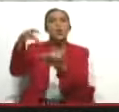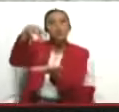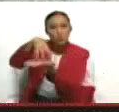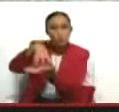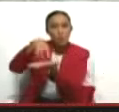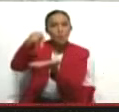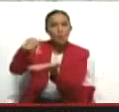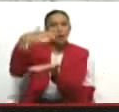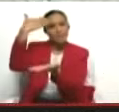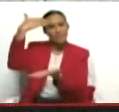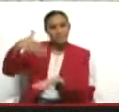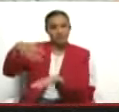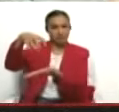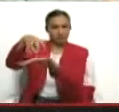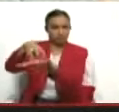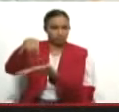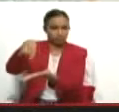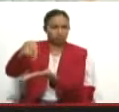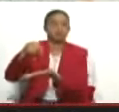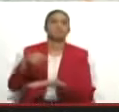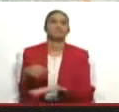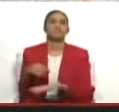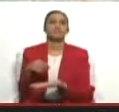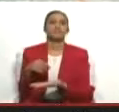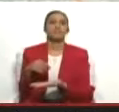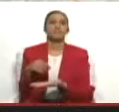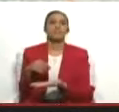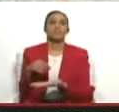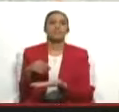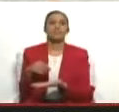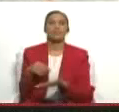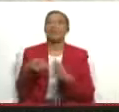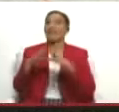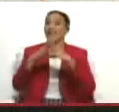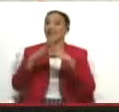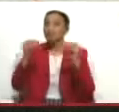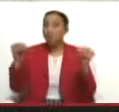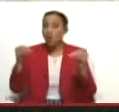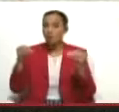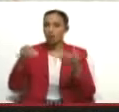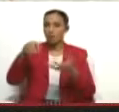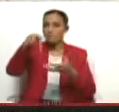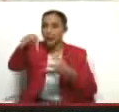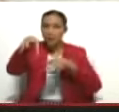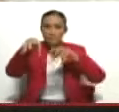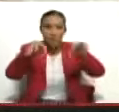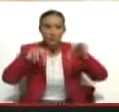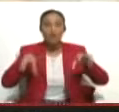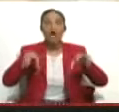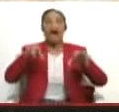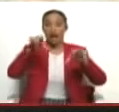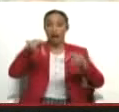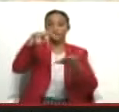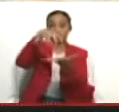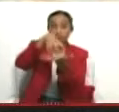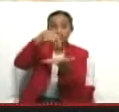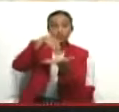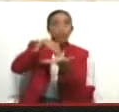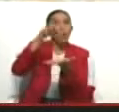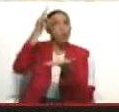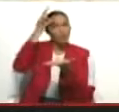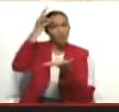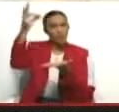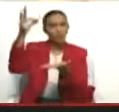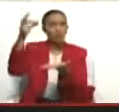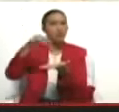18 estoy presentando este en todos aparecen localidades pero aquí está Puerto cabello y borburata es un ejemplo